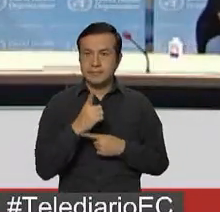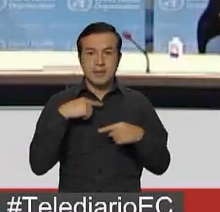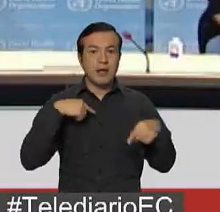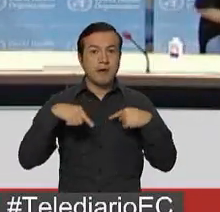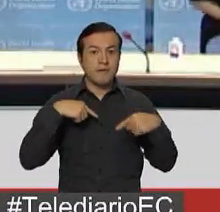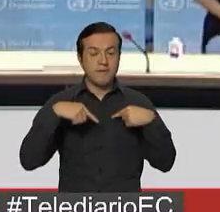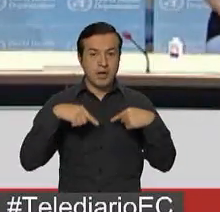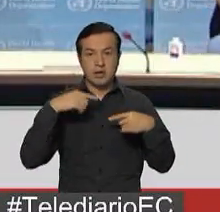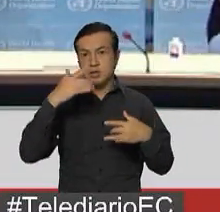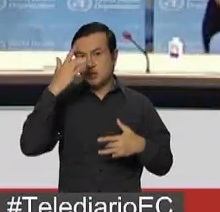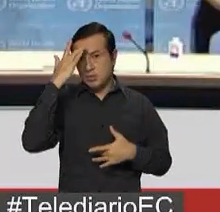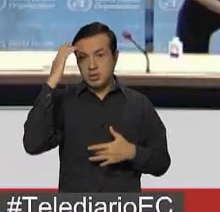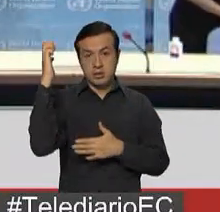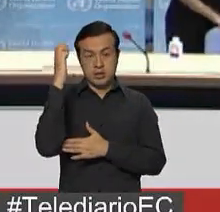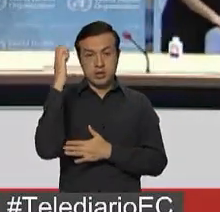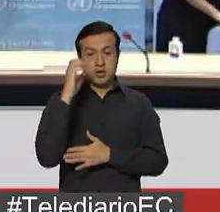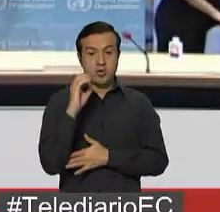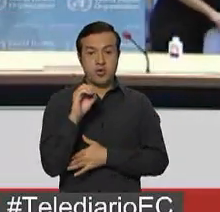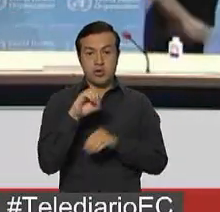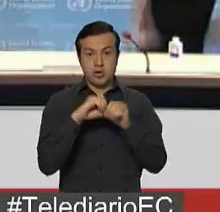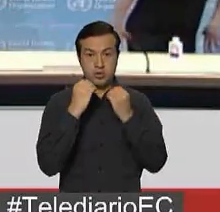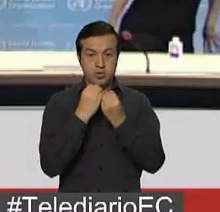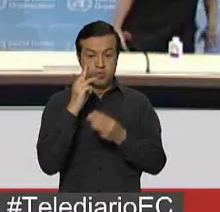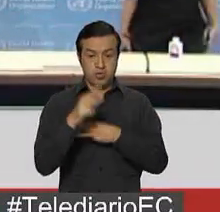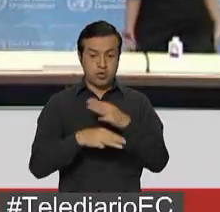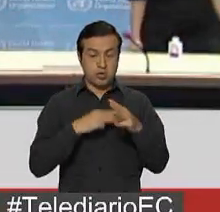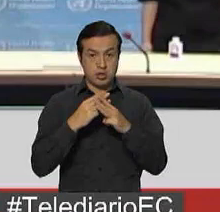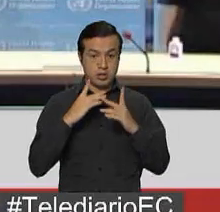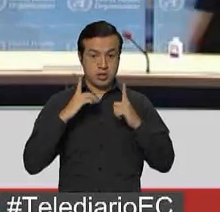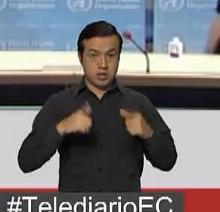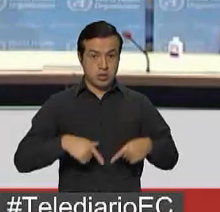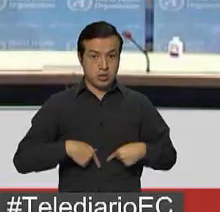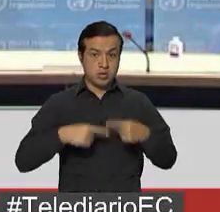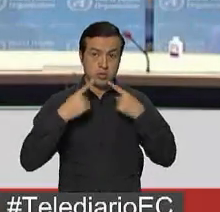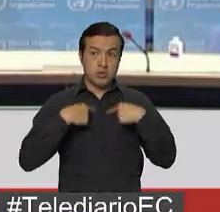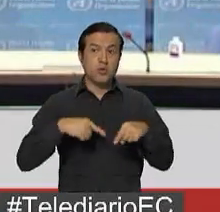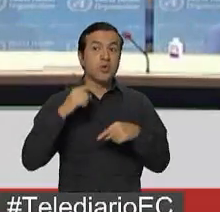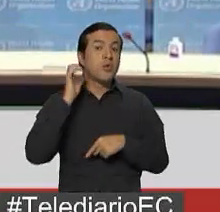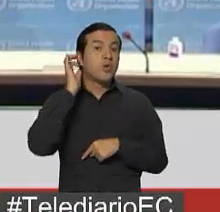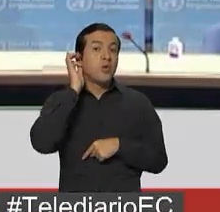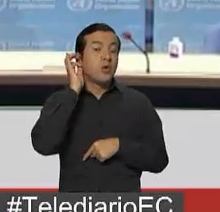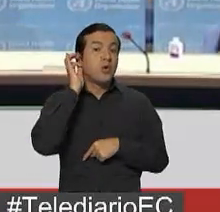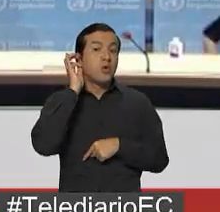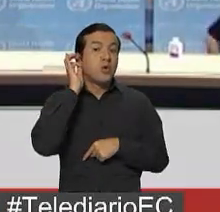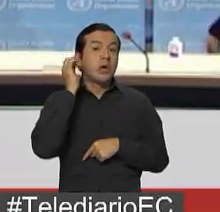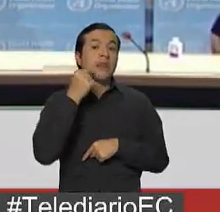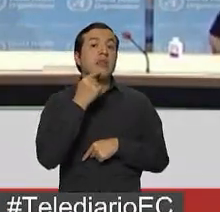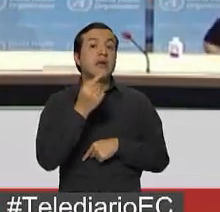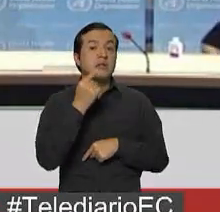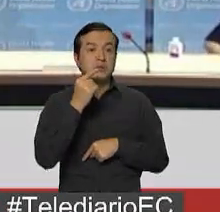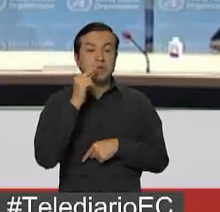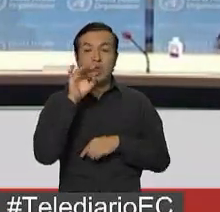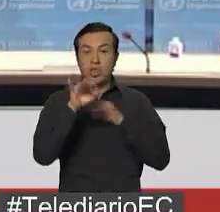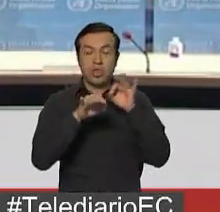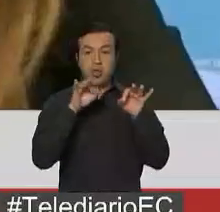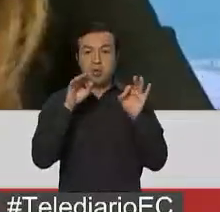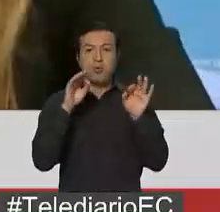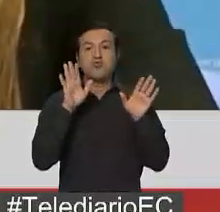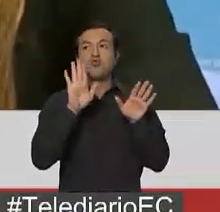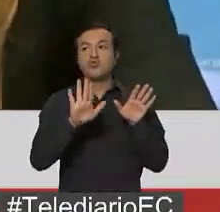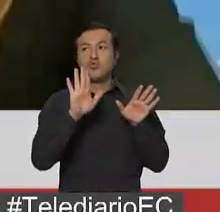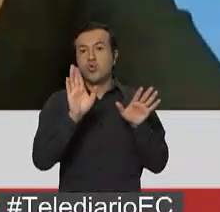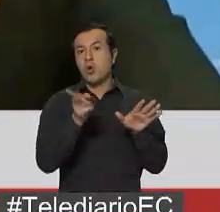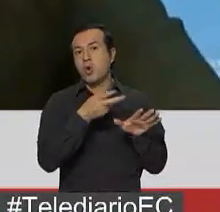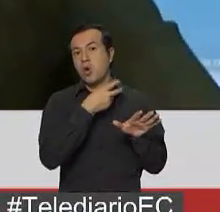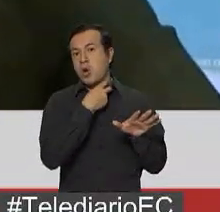de enfermedades emergentes de la s mariah banker con el coronavirus circula de forma ancestral entre los murciélagos y se